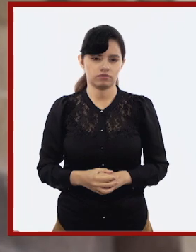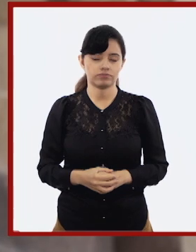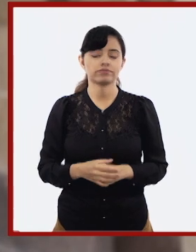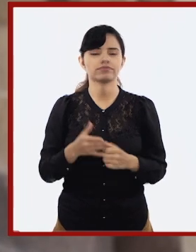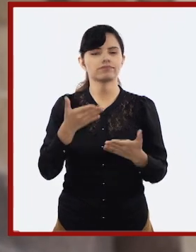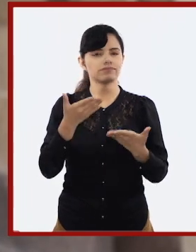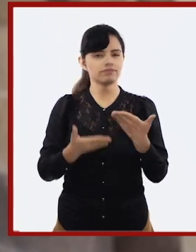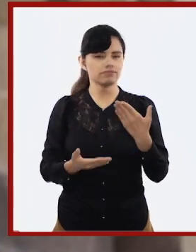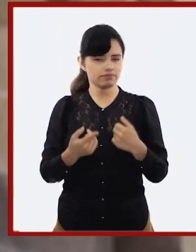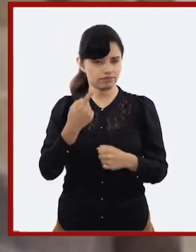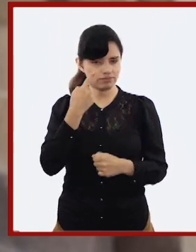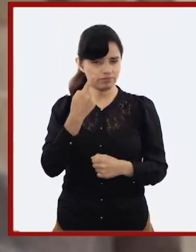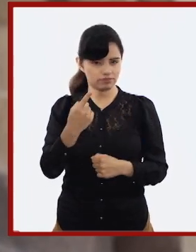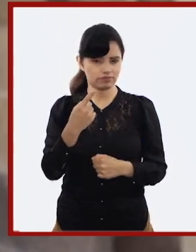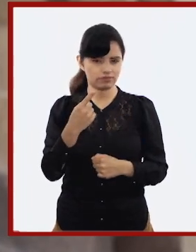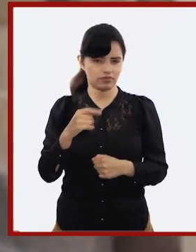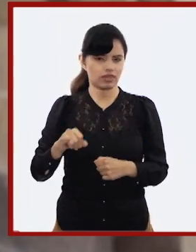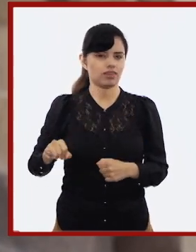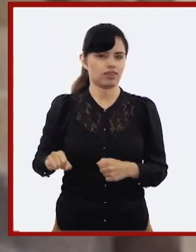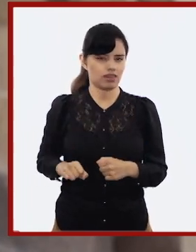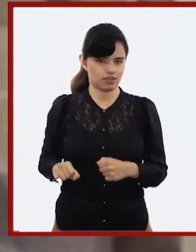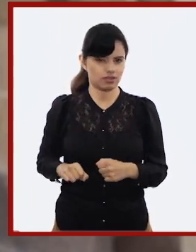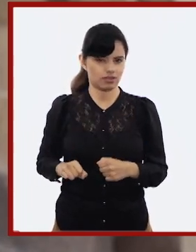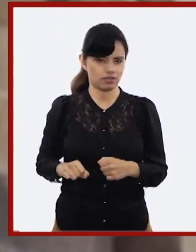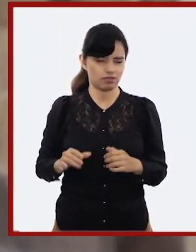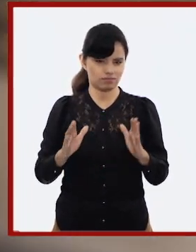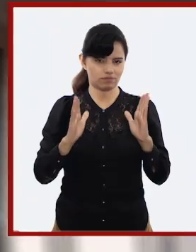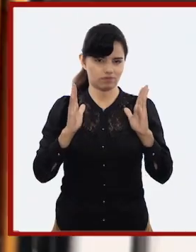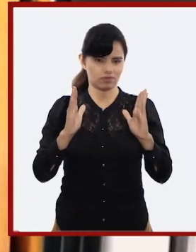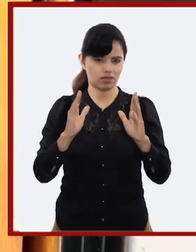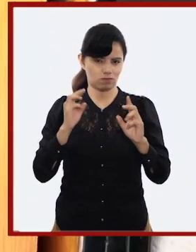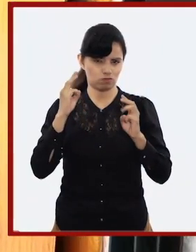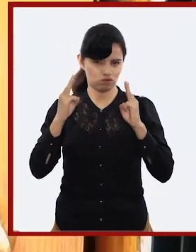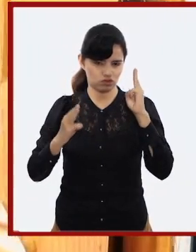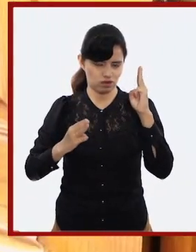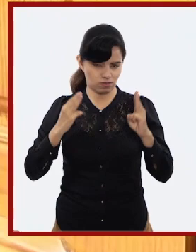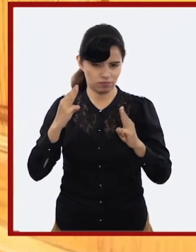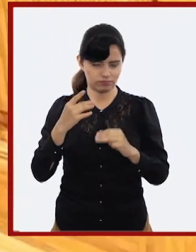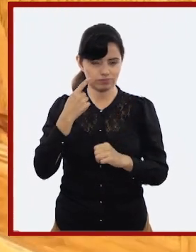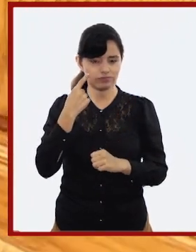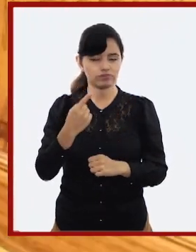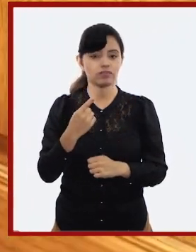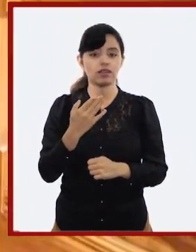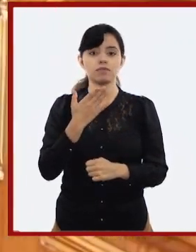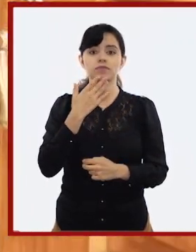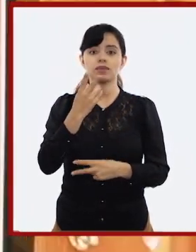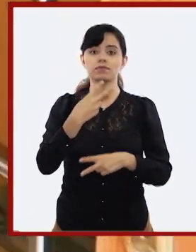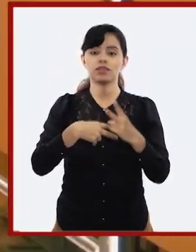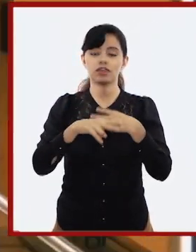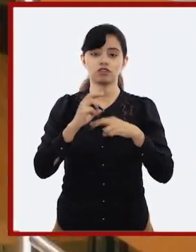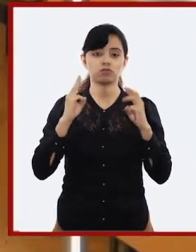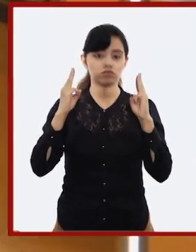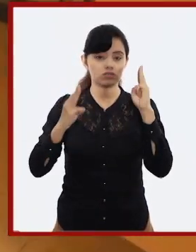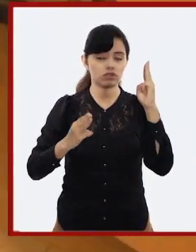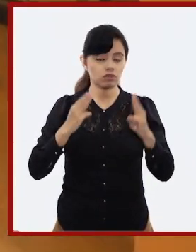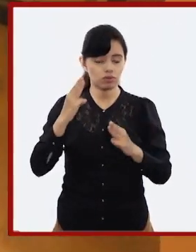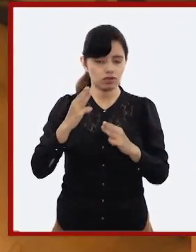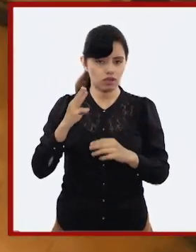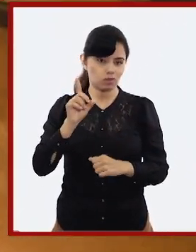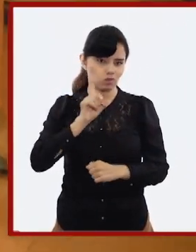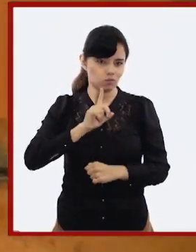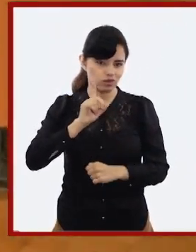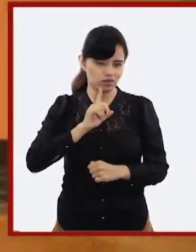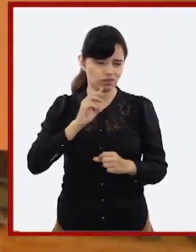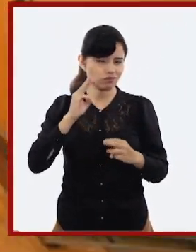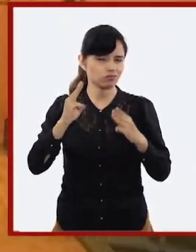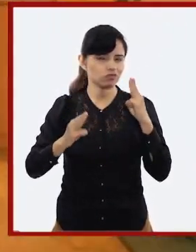Ahora vamos a ver otra interesante cápsula que también forma parte de este museo. Bienvenidas y bienvenidos al Museo de la Mujer. Este museo